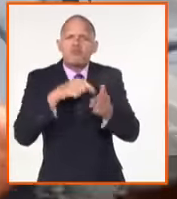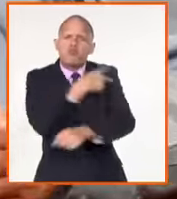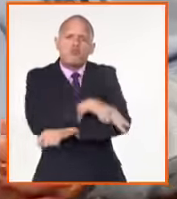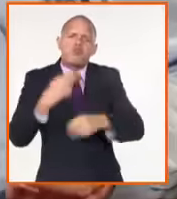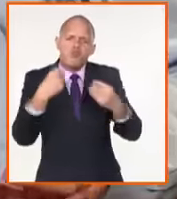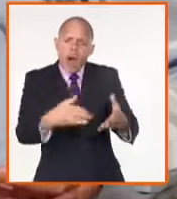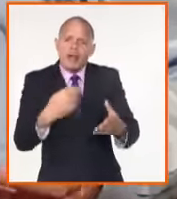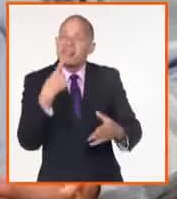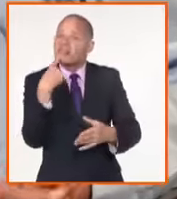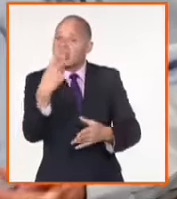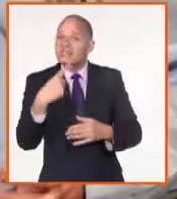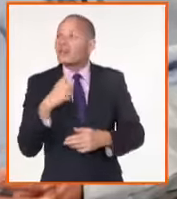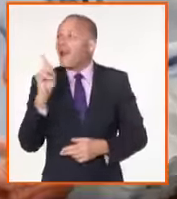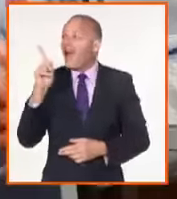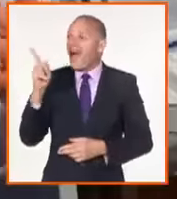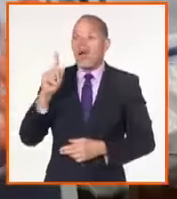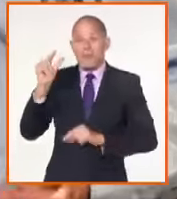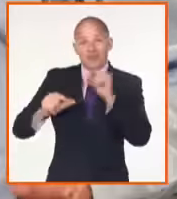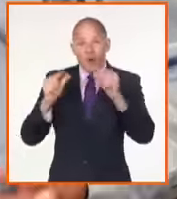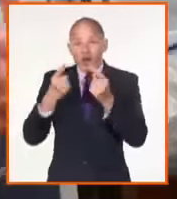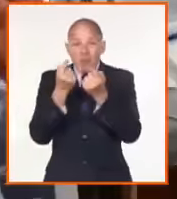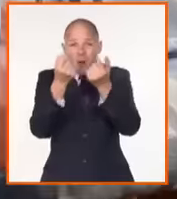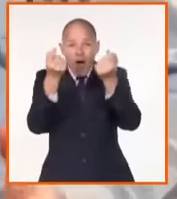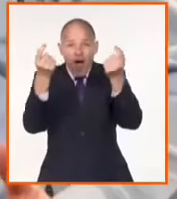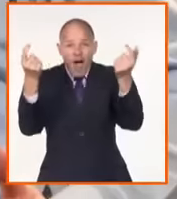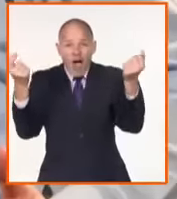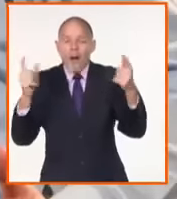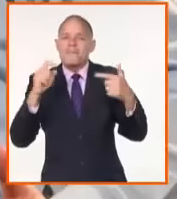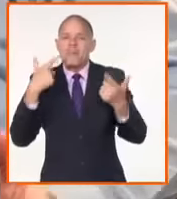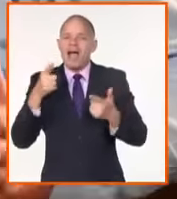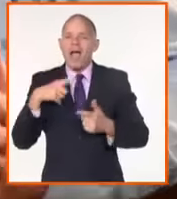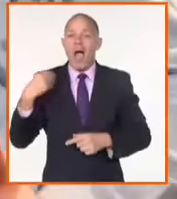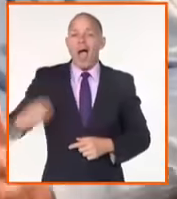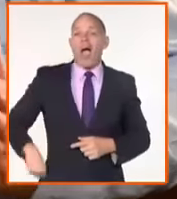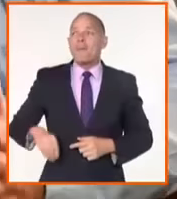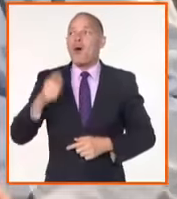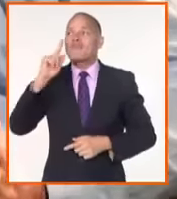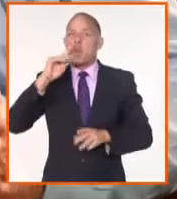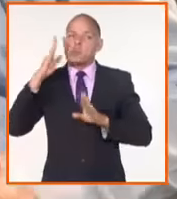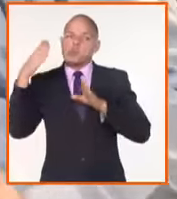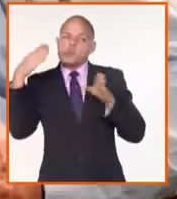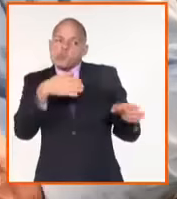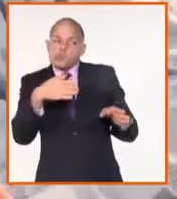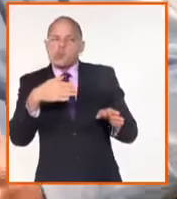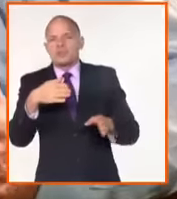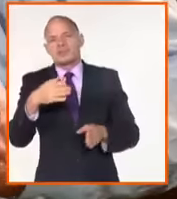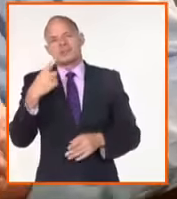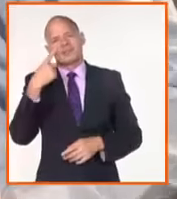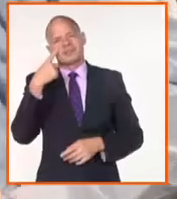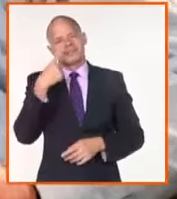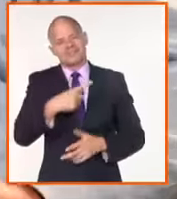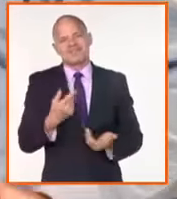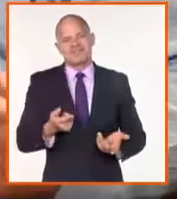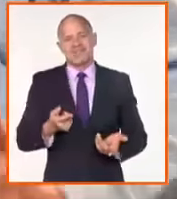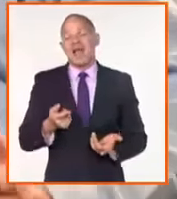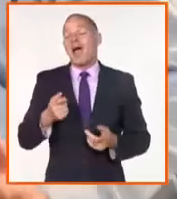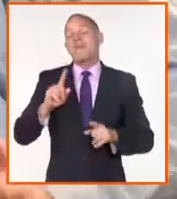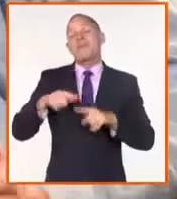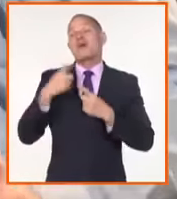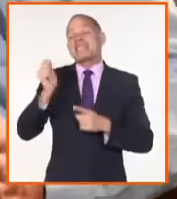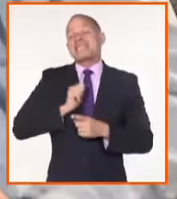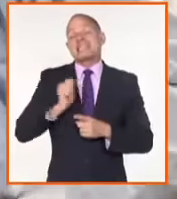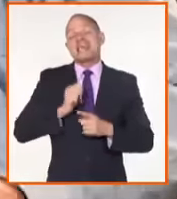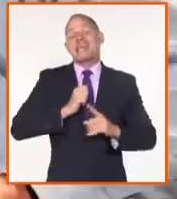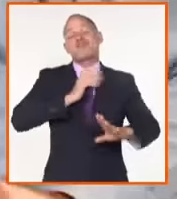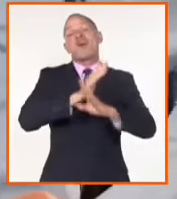país. Todo con el objetivo malvado, perverso, de que el país no disponga del combustible que necesita para vivir. ¿Qué se